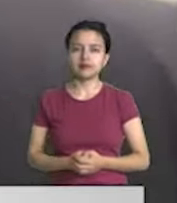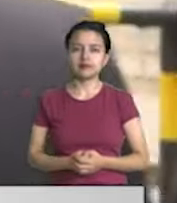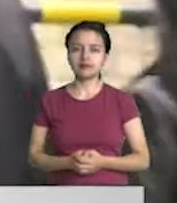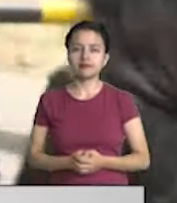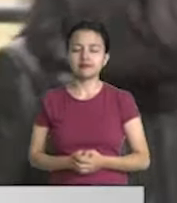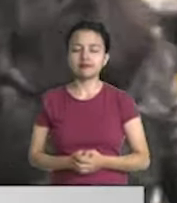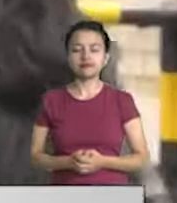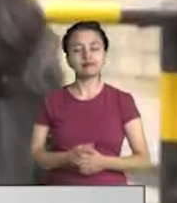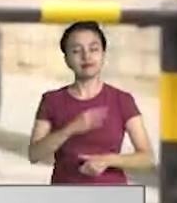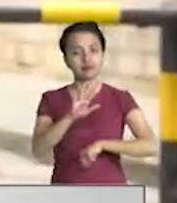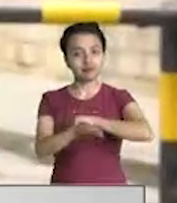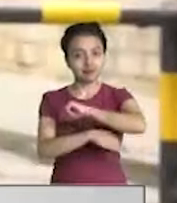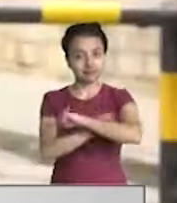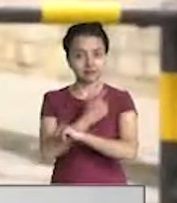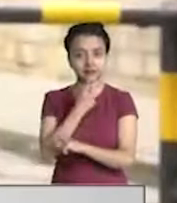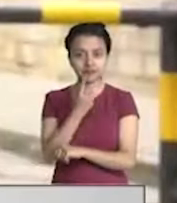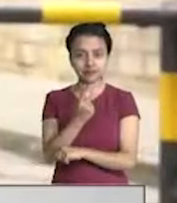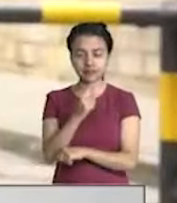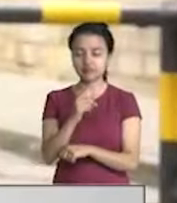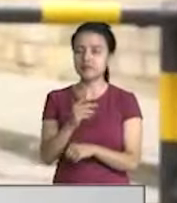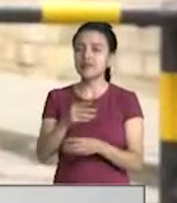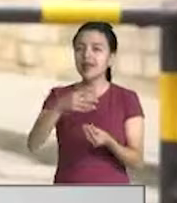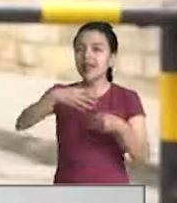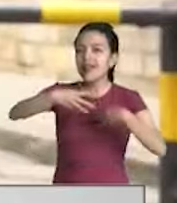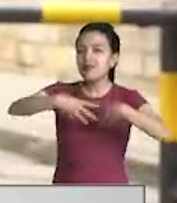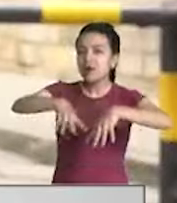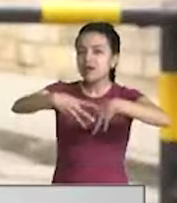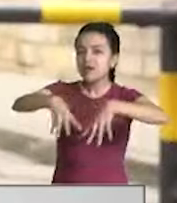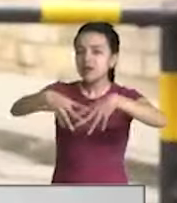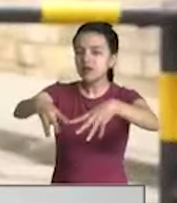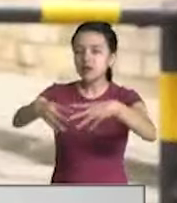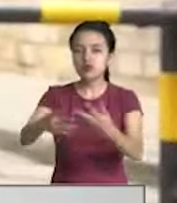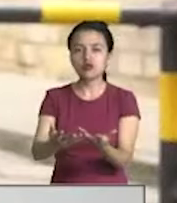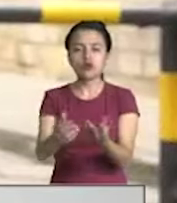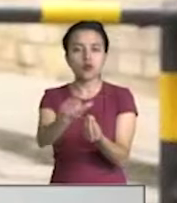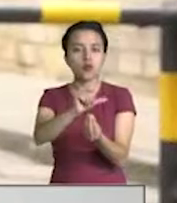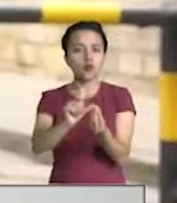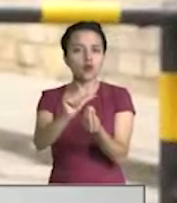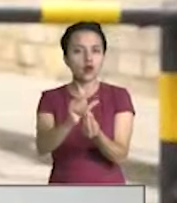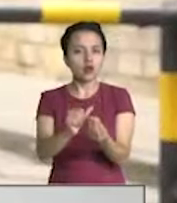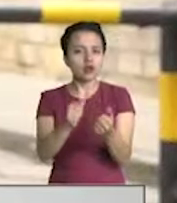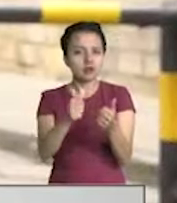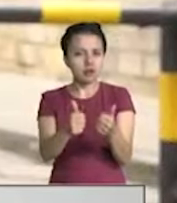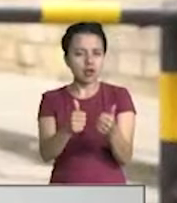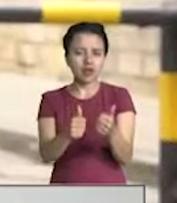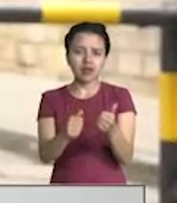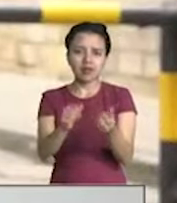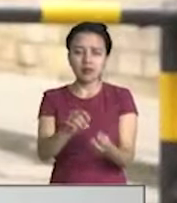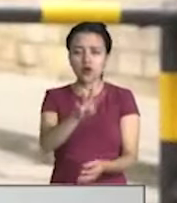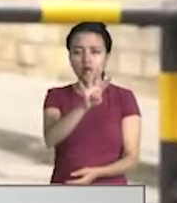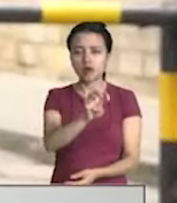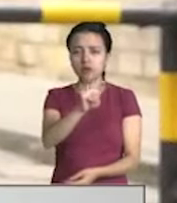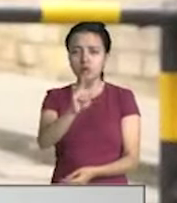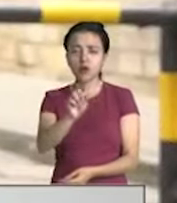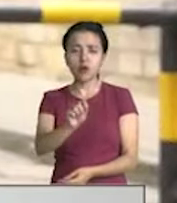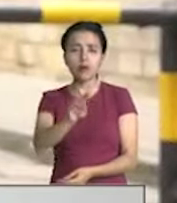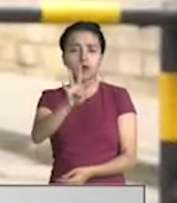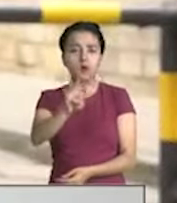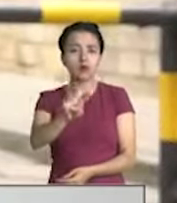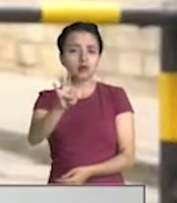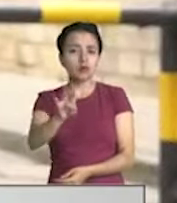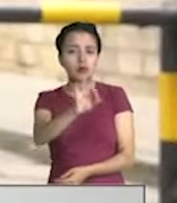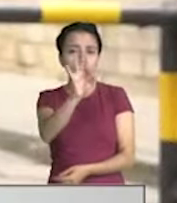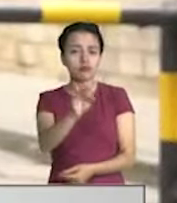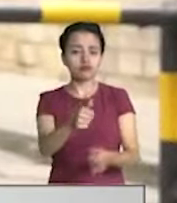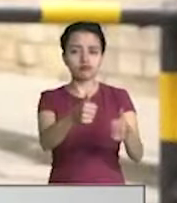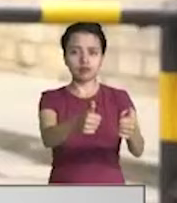Ha dicho el ministro del Interior que las manifestaciones de las mujeres transcurrieron pacíficamente y que el 99,99% de ellas se comportaron